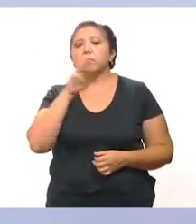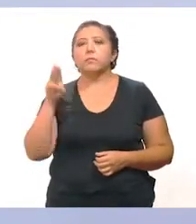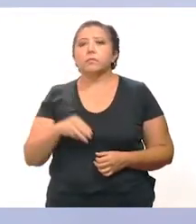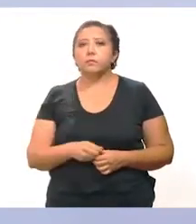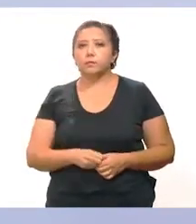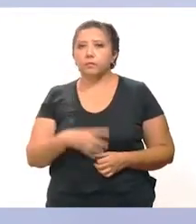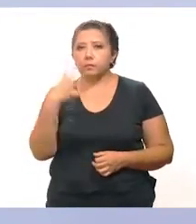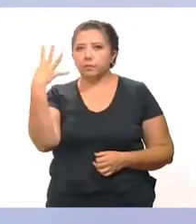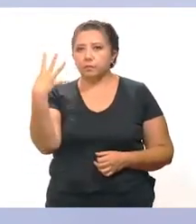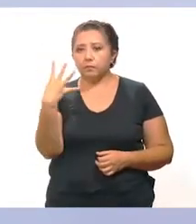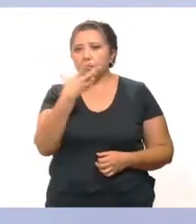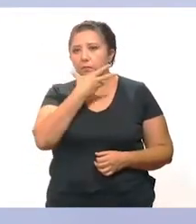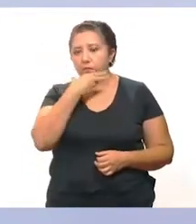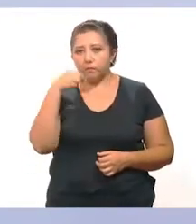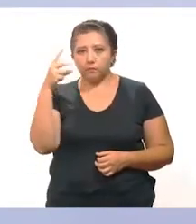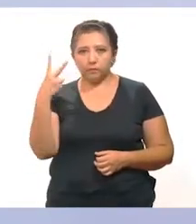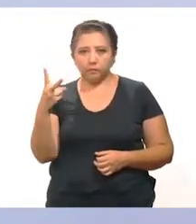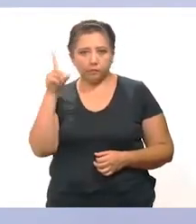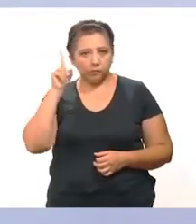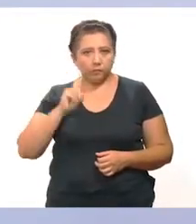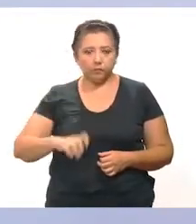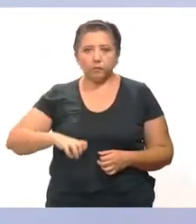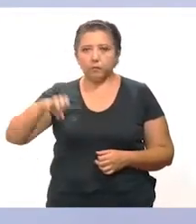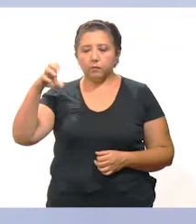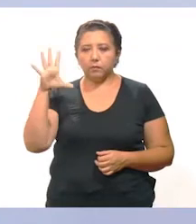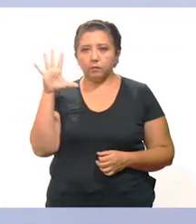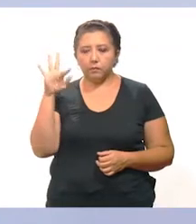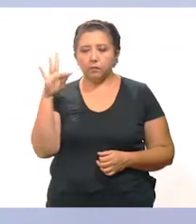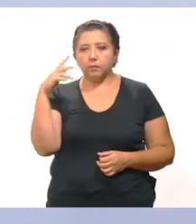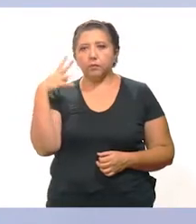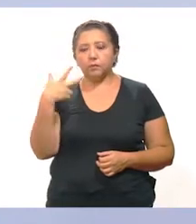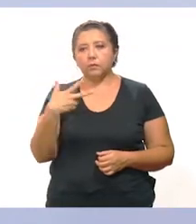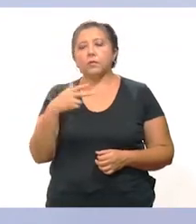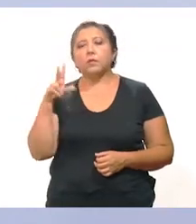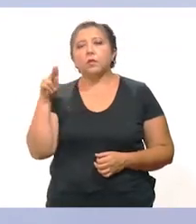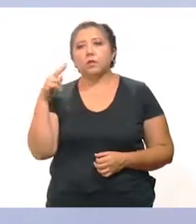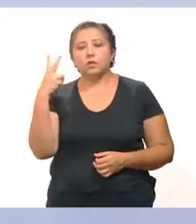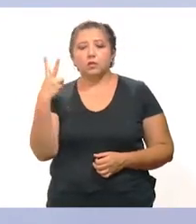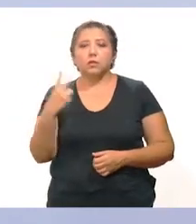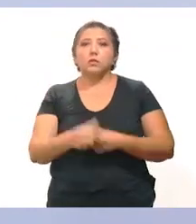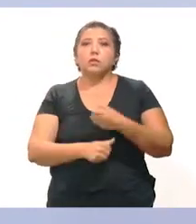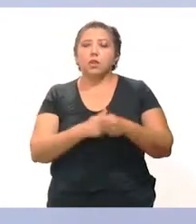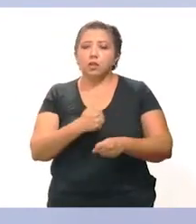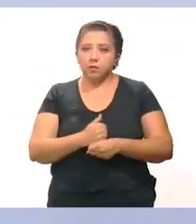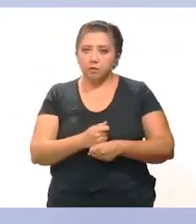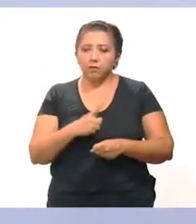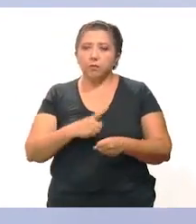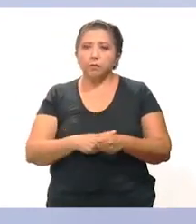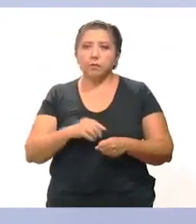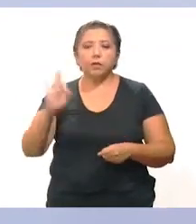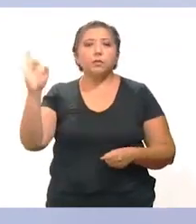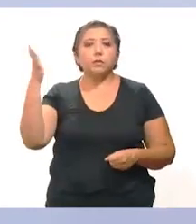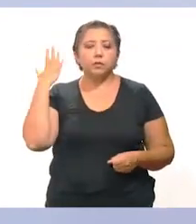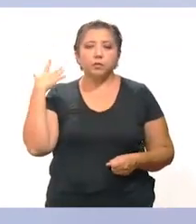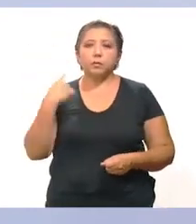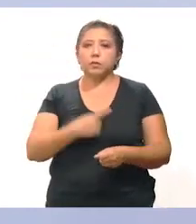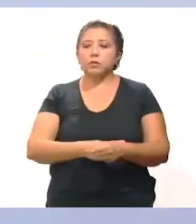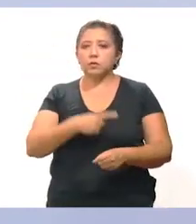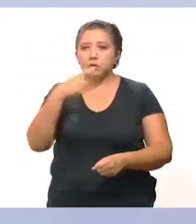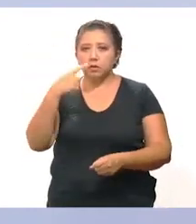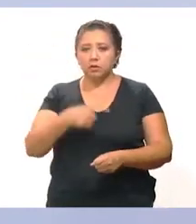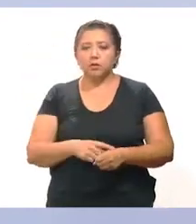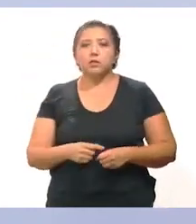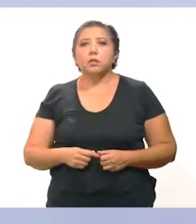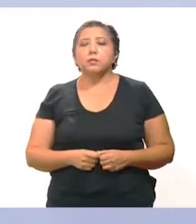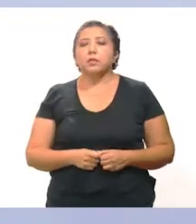fallecimientos. Son 4 hombres y 2 mujeres de un rango de edad de 48 a 82 años. Sus principales enfermedades fueron